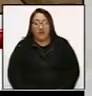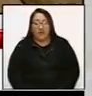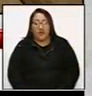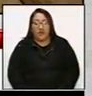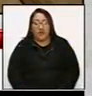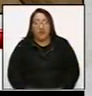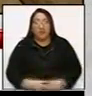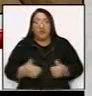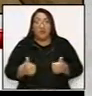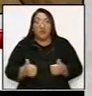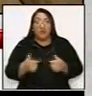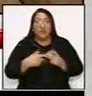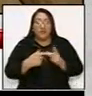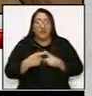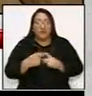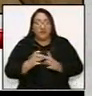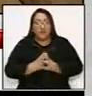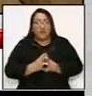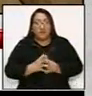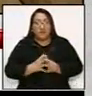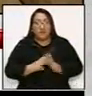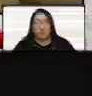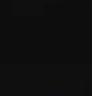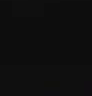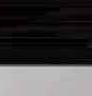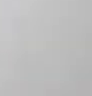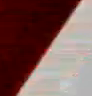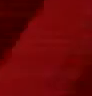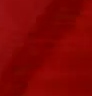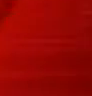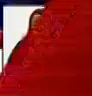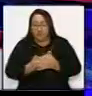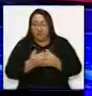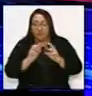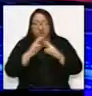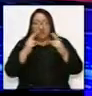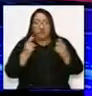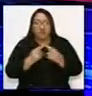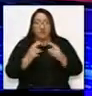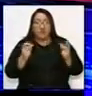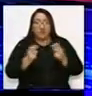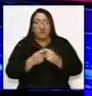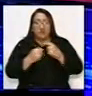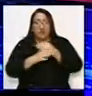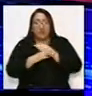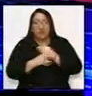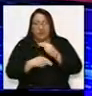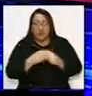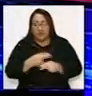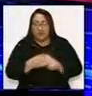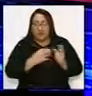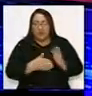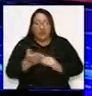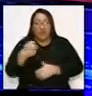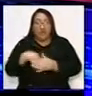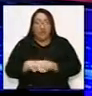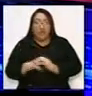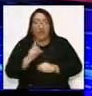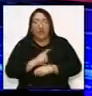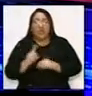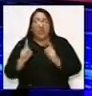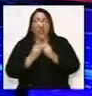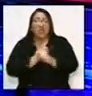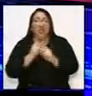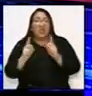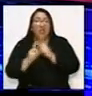Bien, de esta manera entonces hemos podido seguir de cerca esta sesión de la Comisión de Defensa Nacional, Orden Interno, Desarrollo